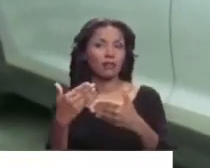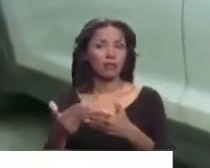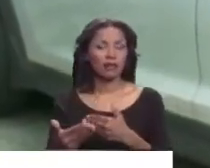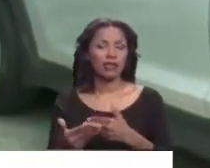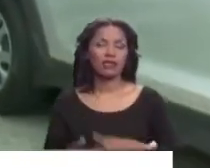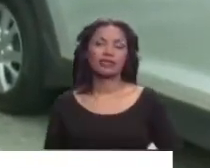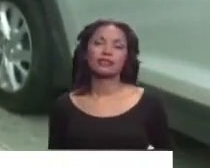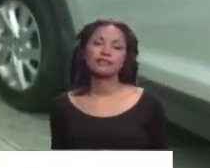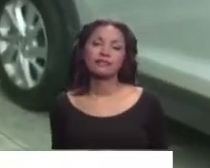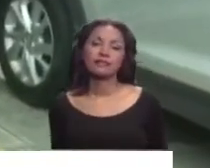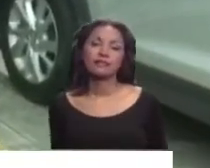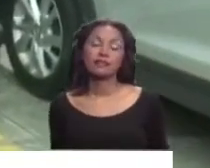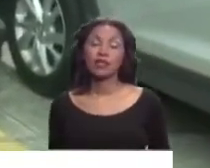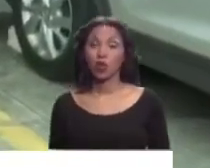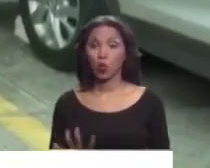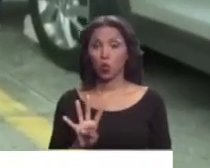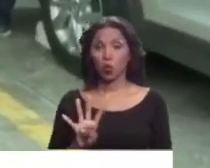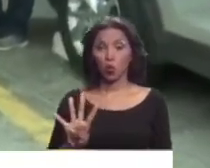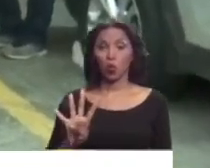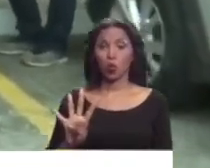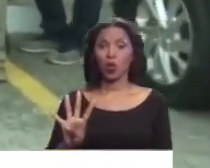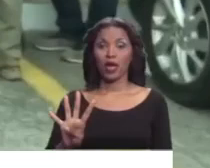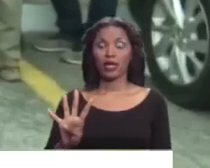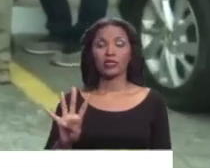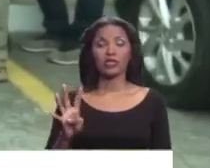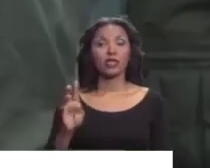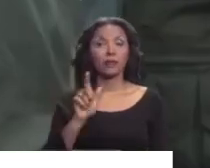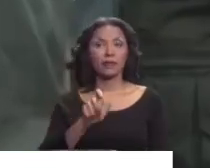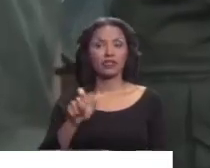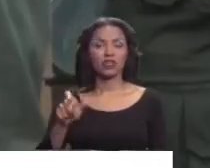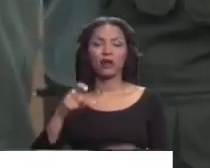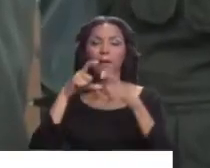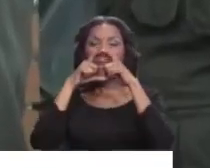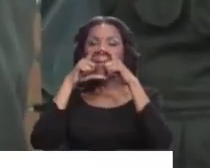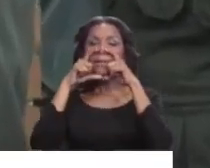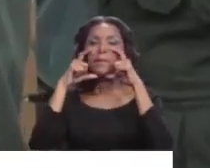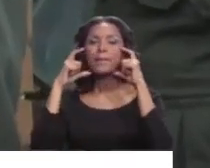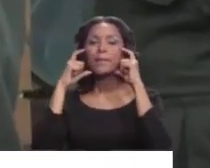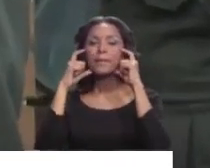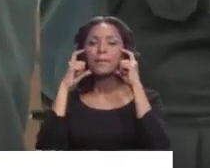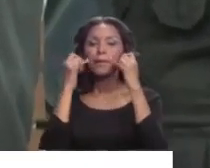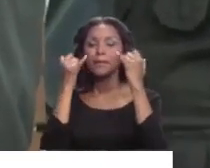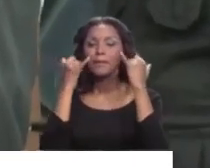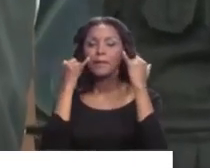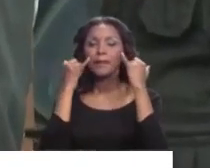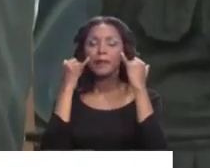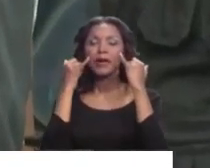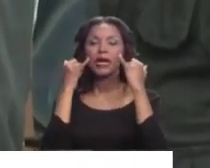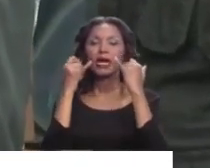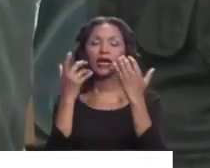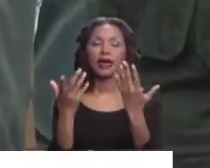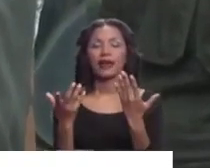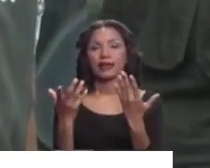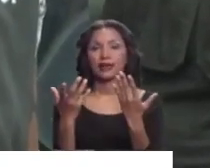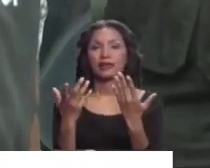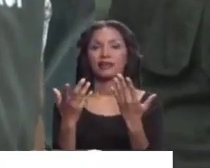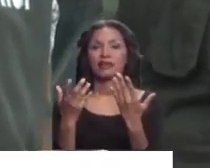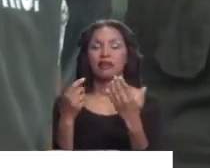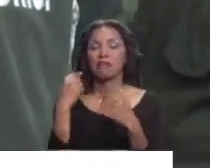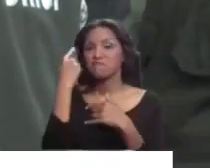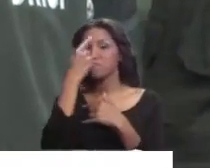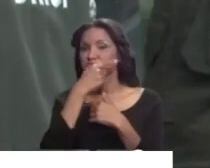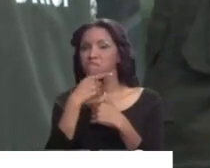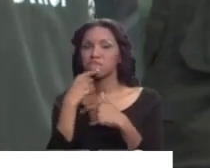adicional salió que los 4 estaban utilizando mascarillas con el objetivo de no ser identificados. En este momento pues se